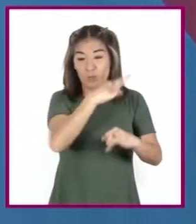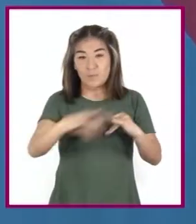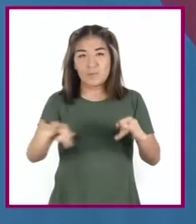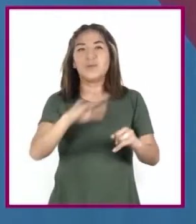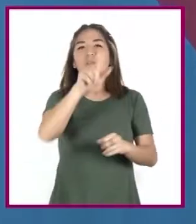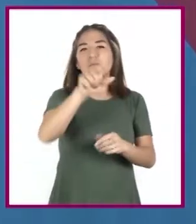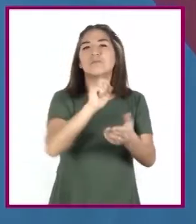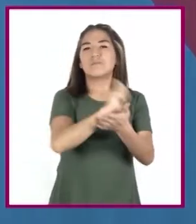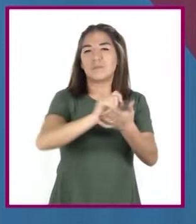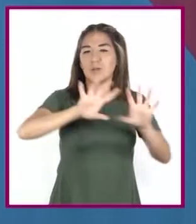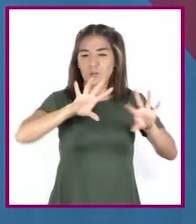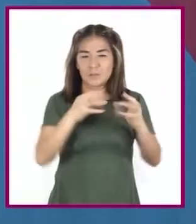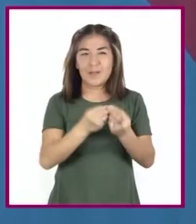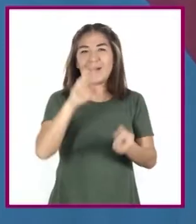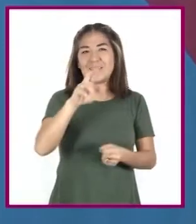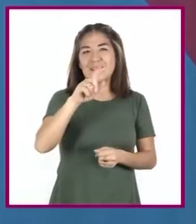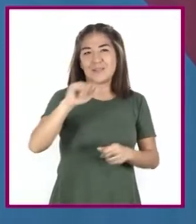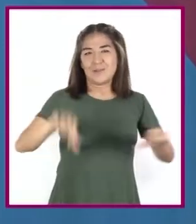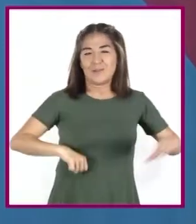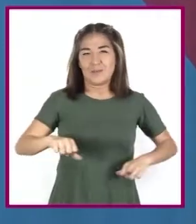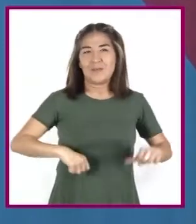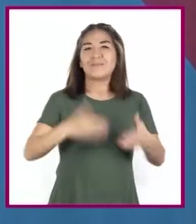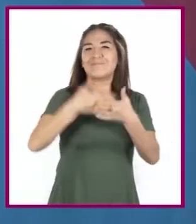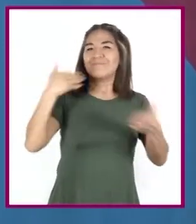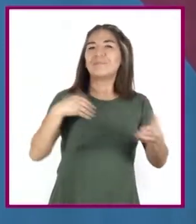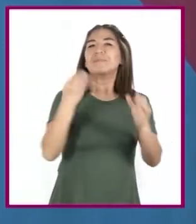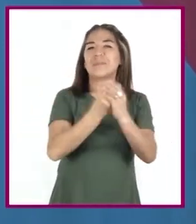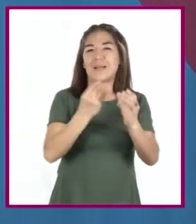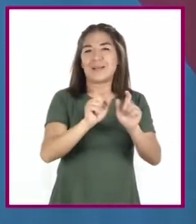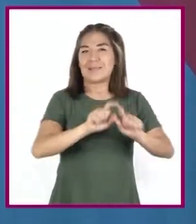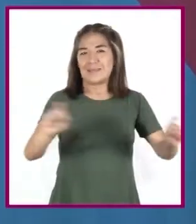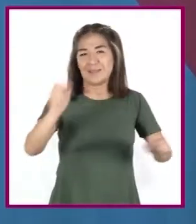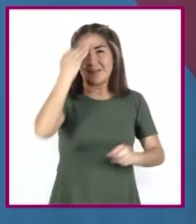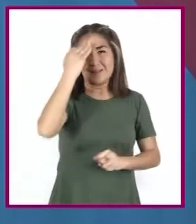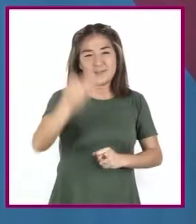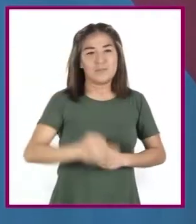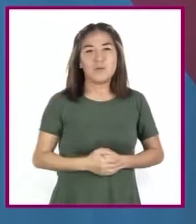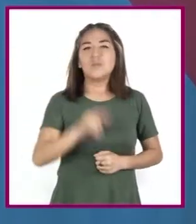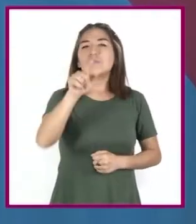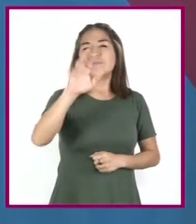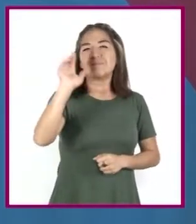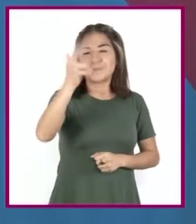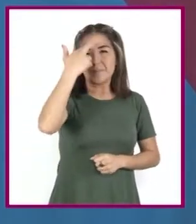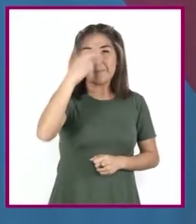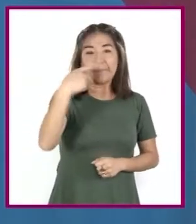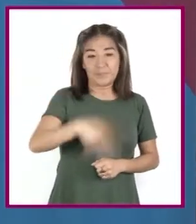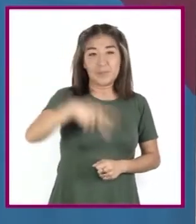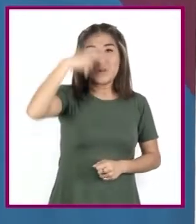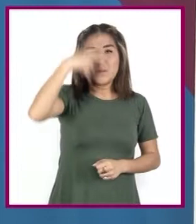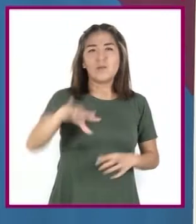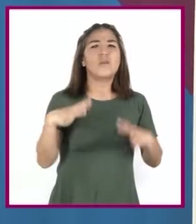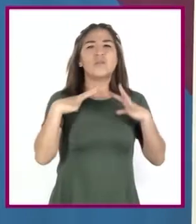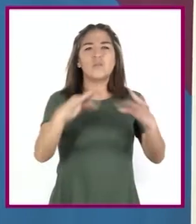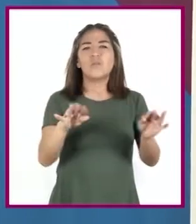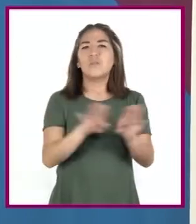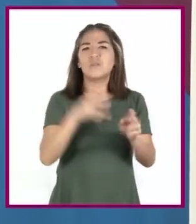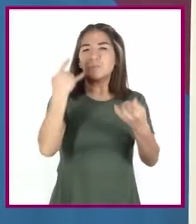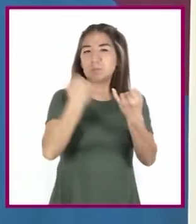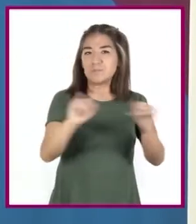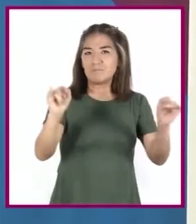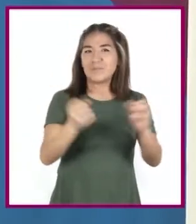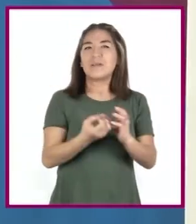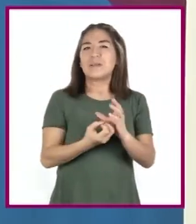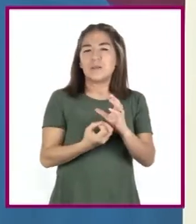el reto planteado desde la sesión anterior, la línea del tiempo. Como recordarán, México surgió a su vida independiente